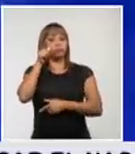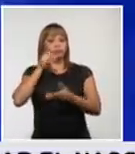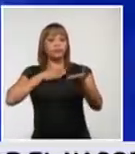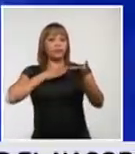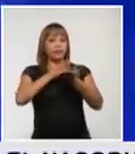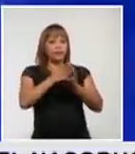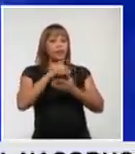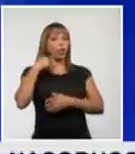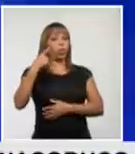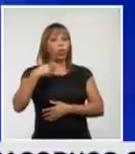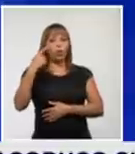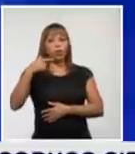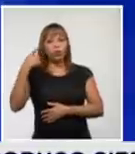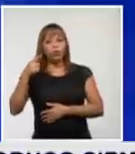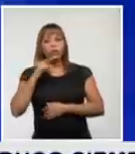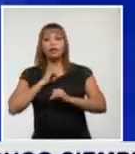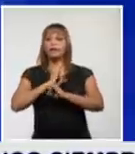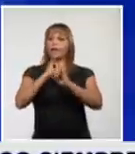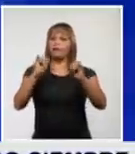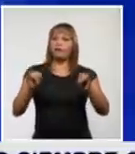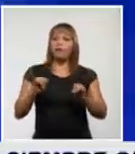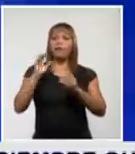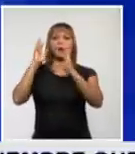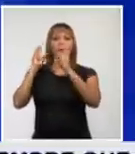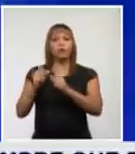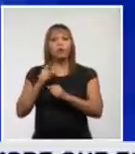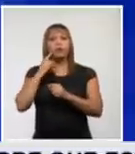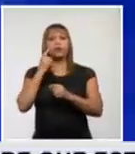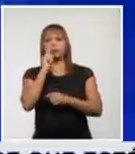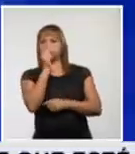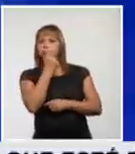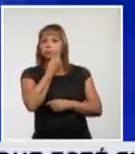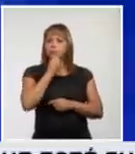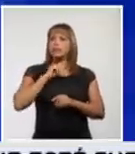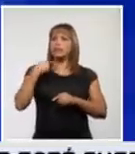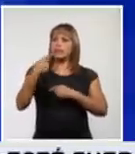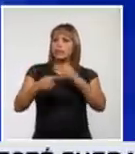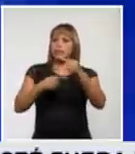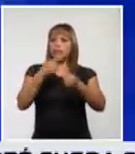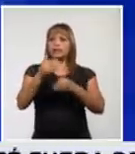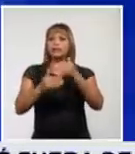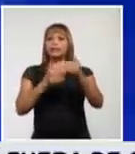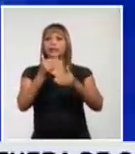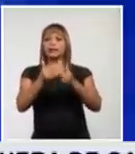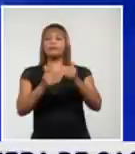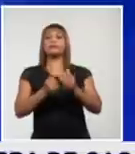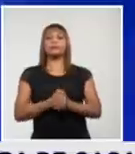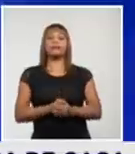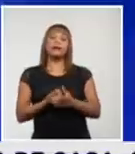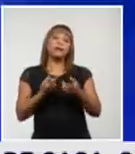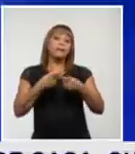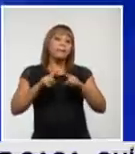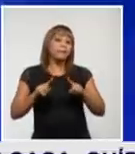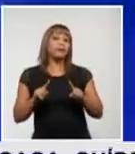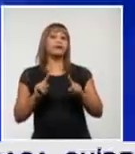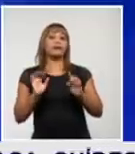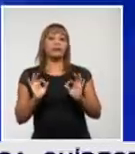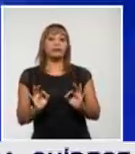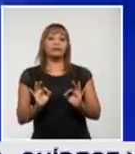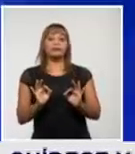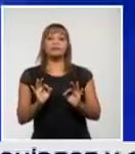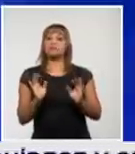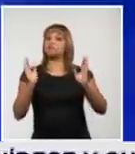días informamos del número de muestras de estos territorios que se procesan, pero no